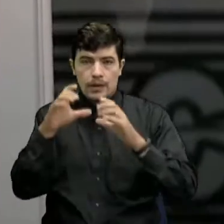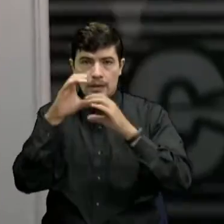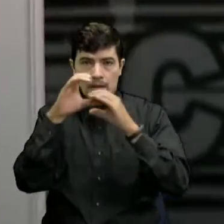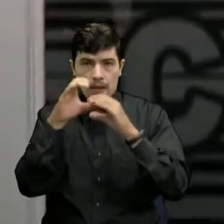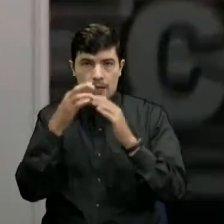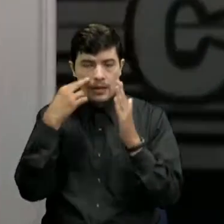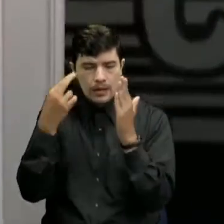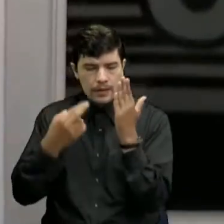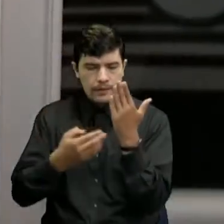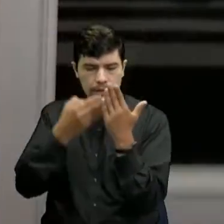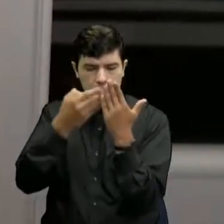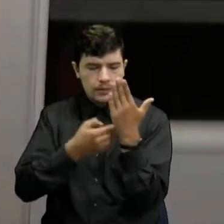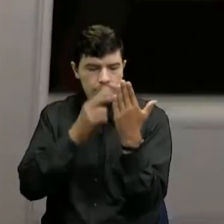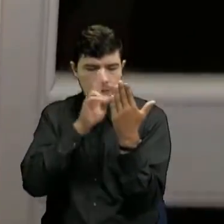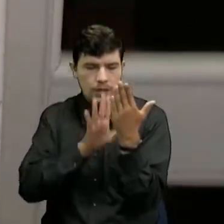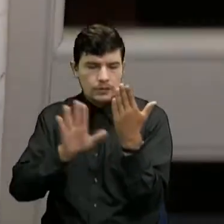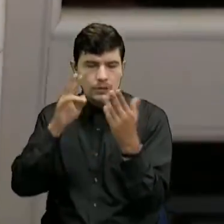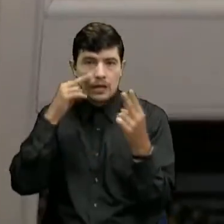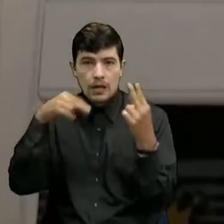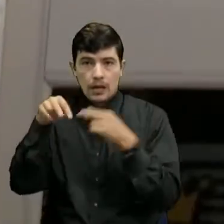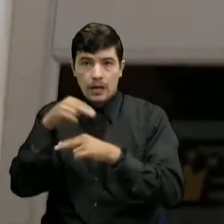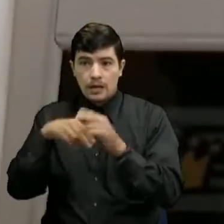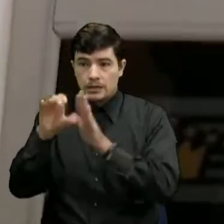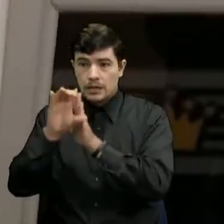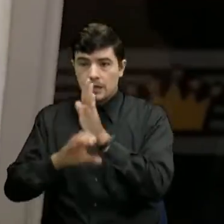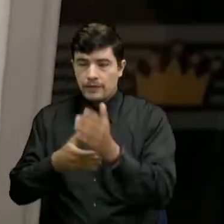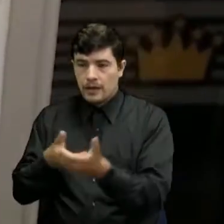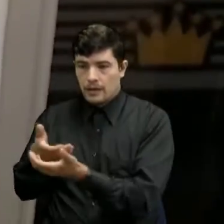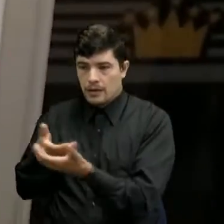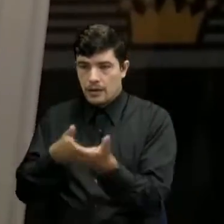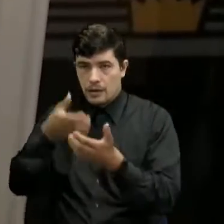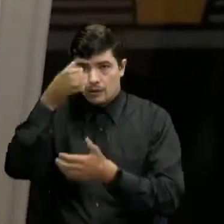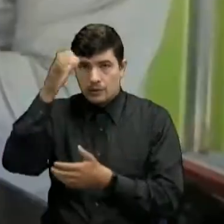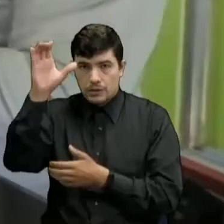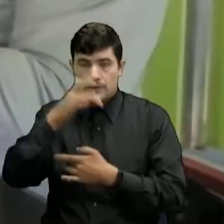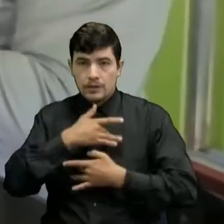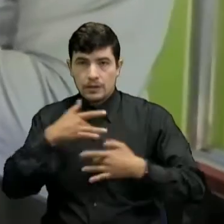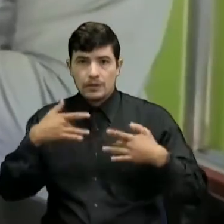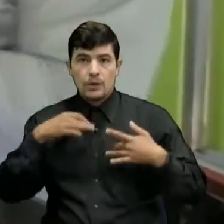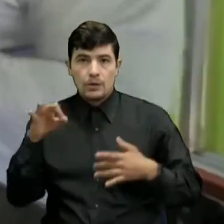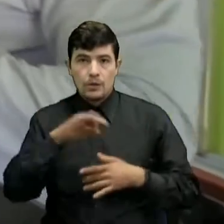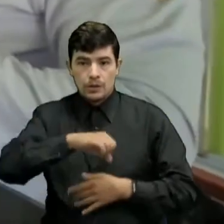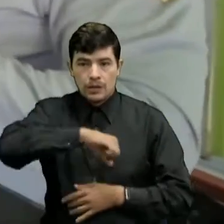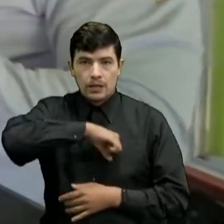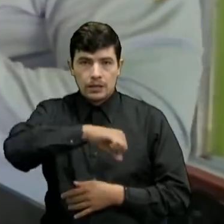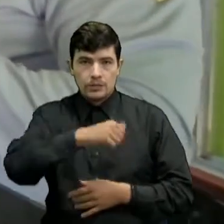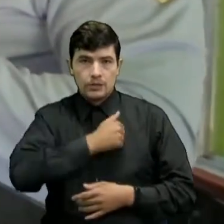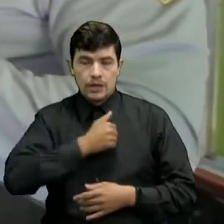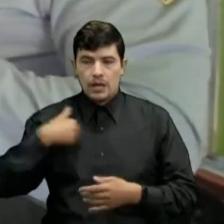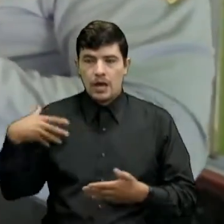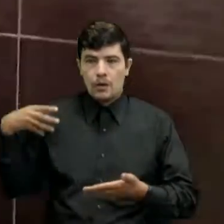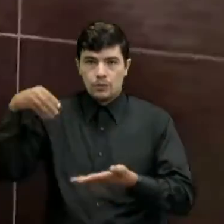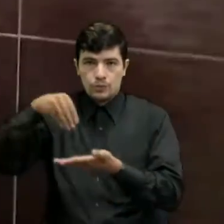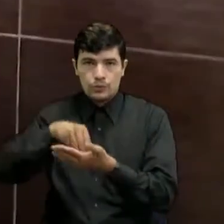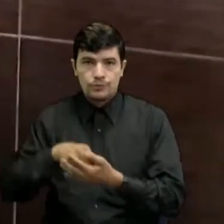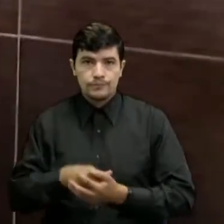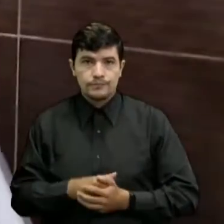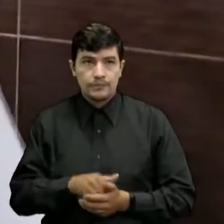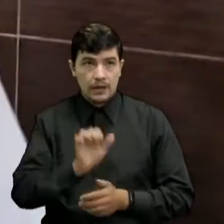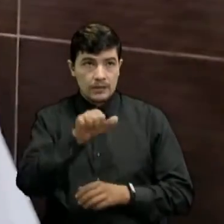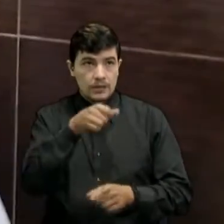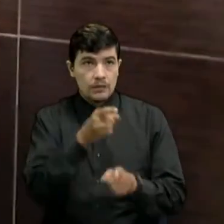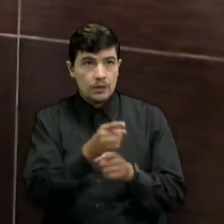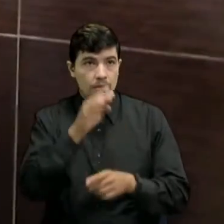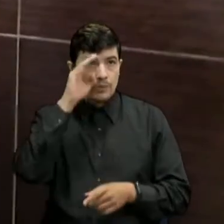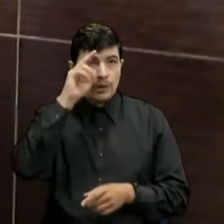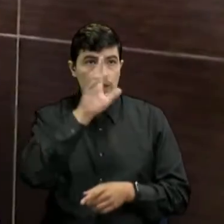Comercio, Registro Nacional de Turismo, Certificado de Bomberos, Concepto Sanitario y Derechos de Autor. La policía siempre viene